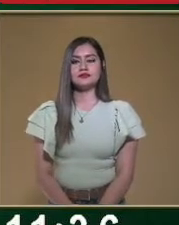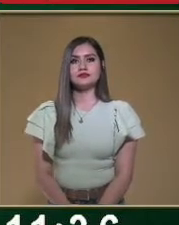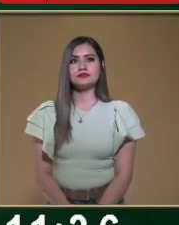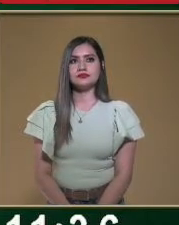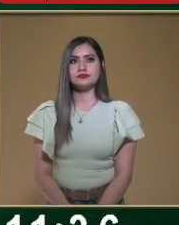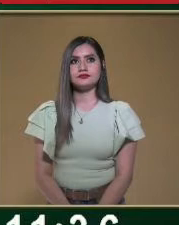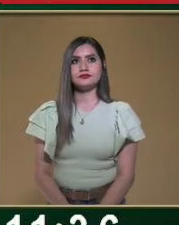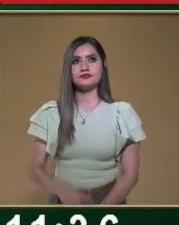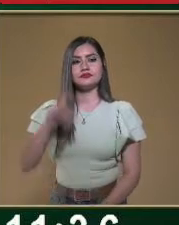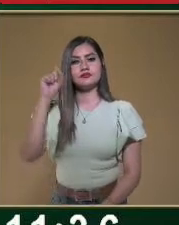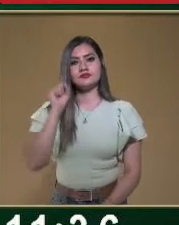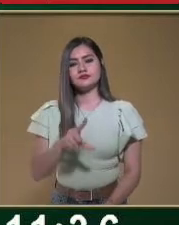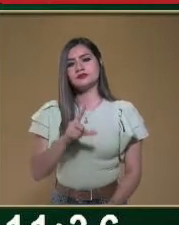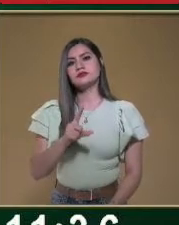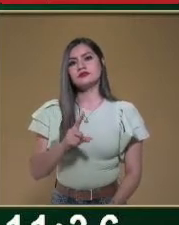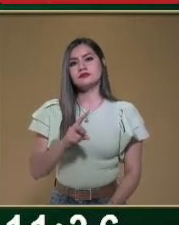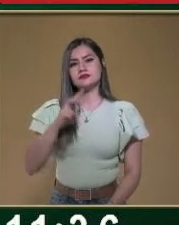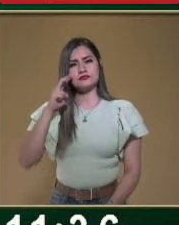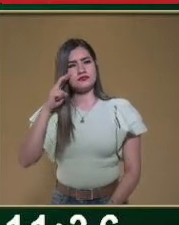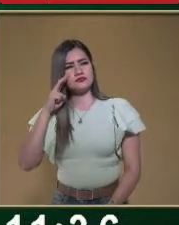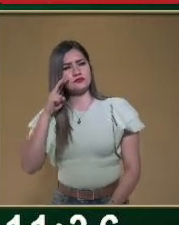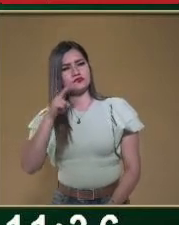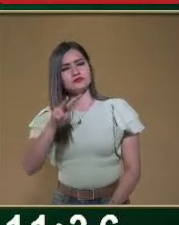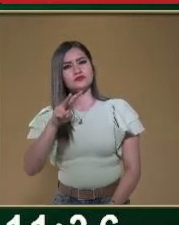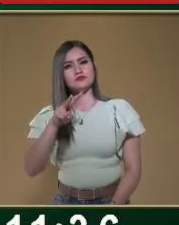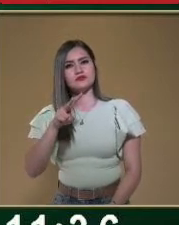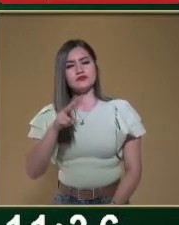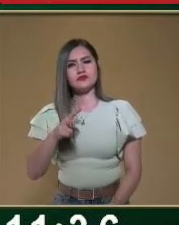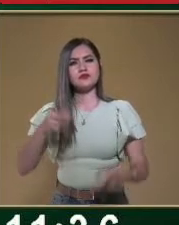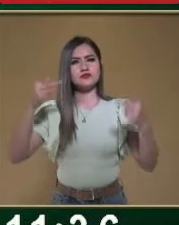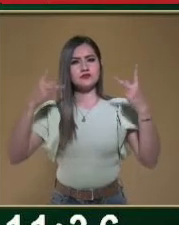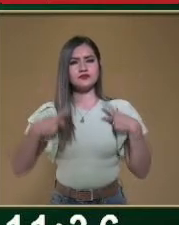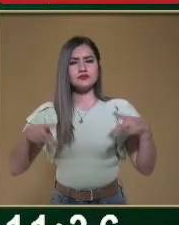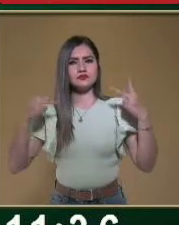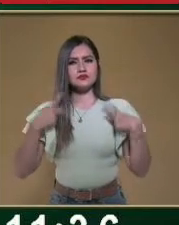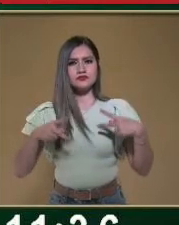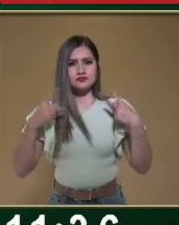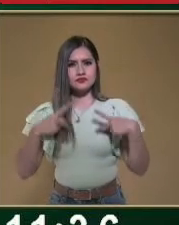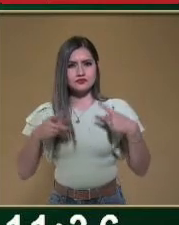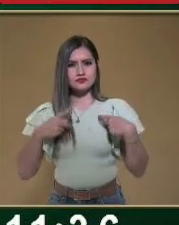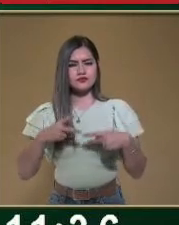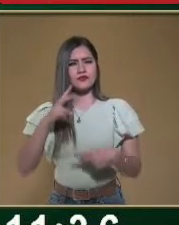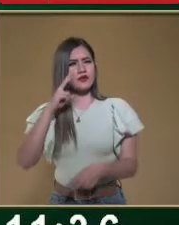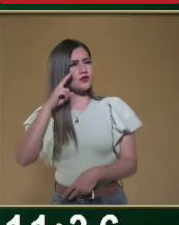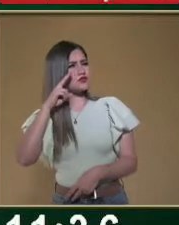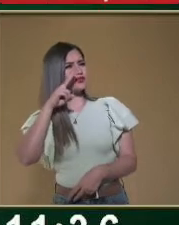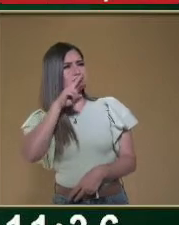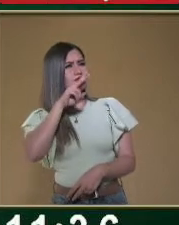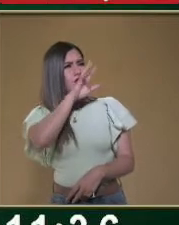ser sumamente vistoso para que las personas nos detengamos a leerlo.